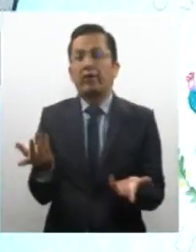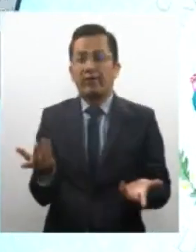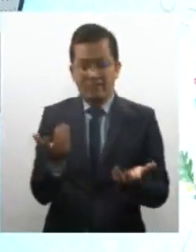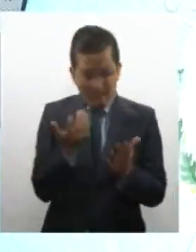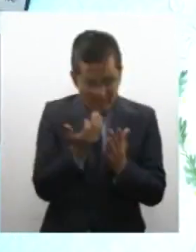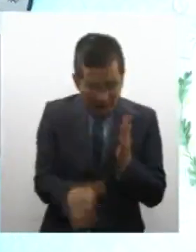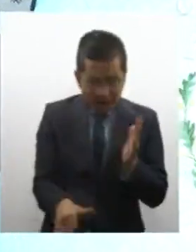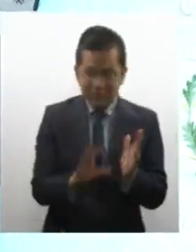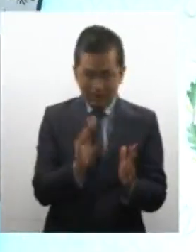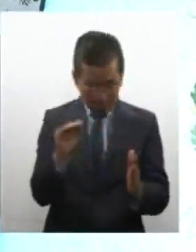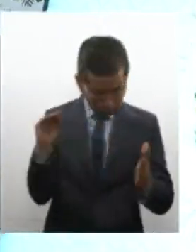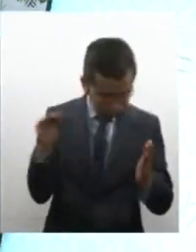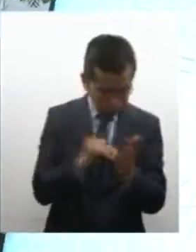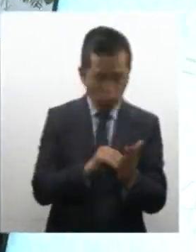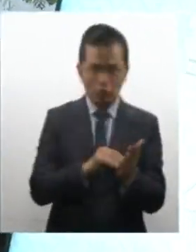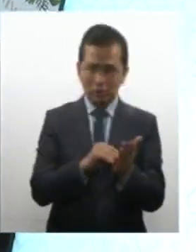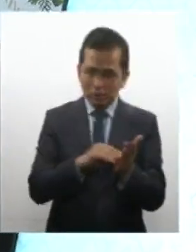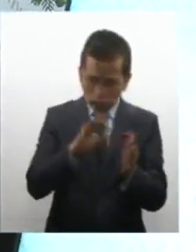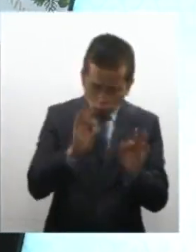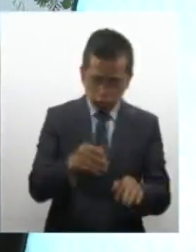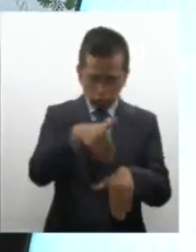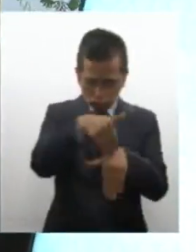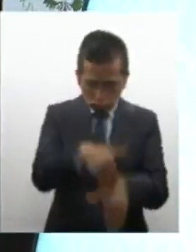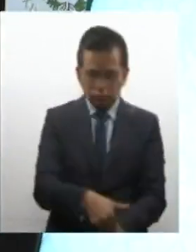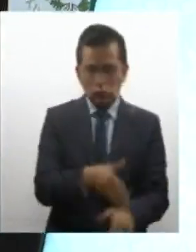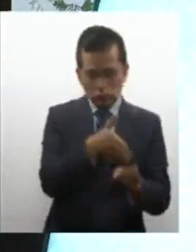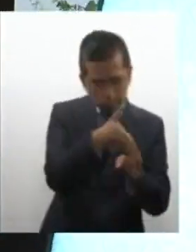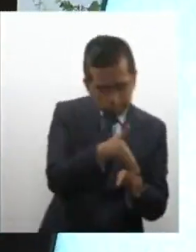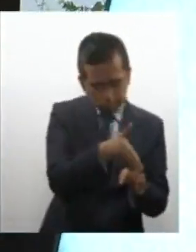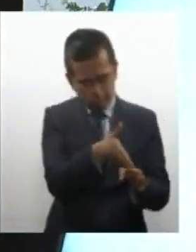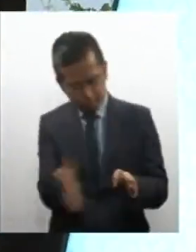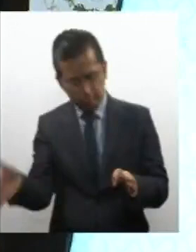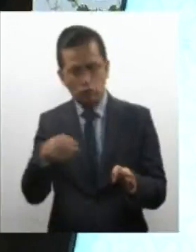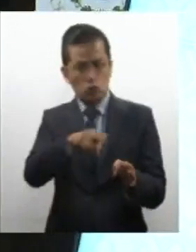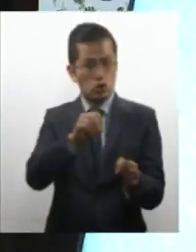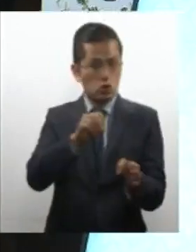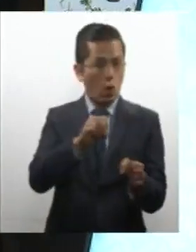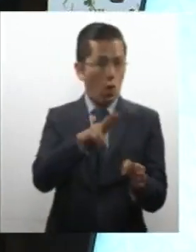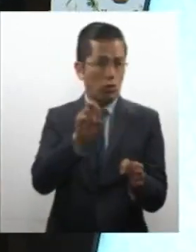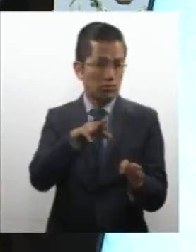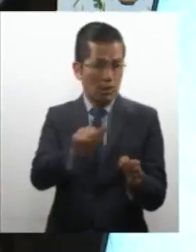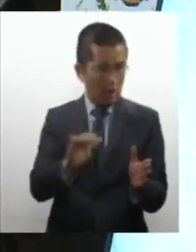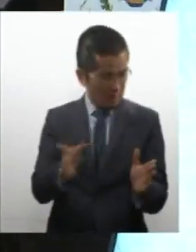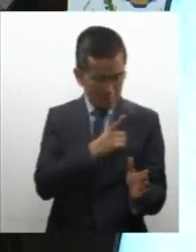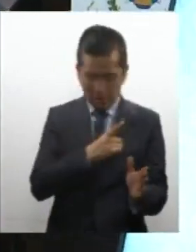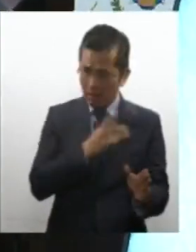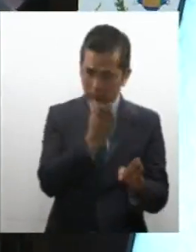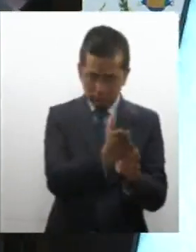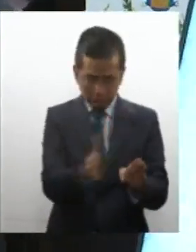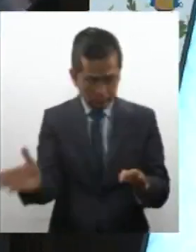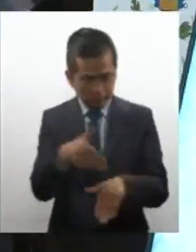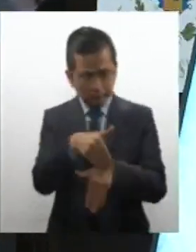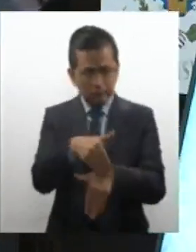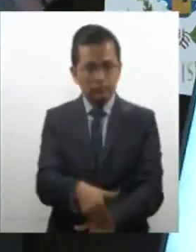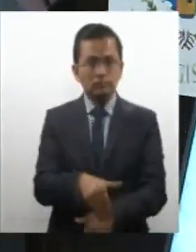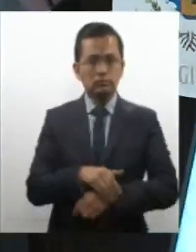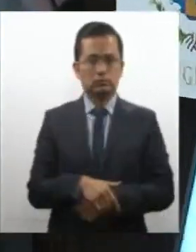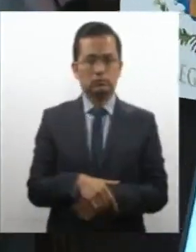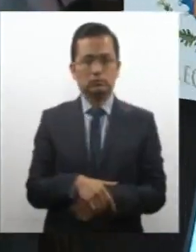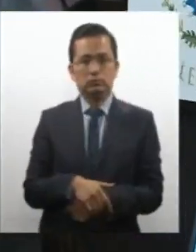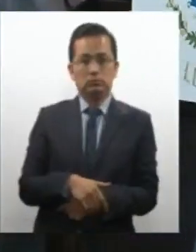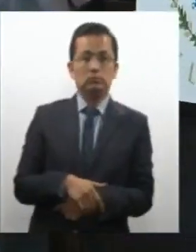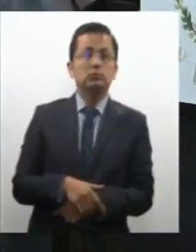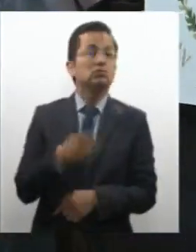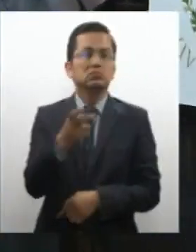un tema súper delicado y yo le he llamado algo así como una licencia para matar, porque no es que te maten con